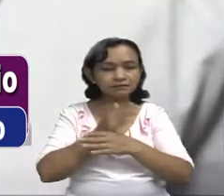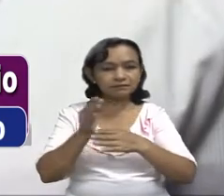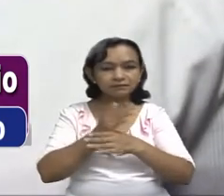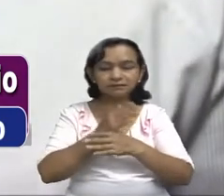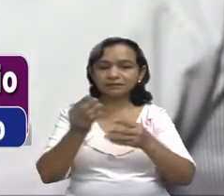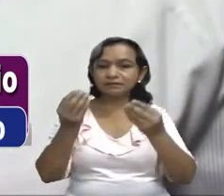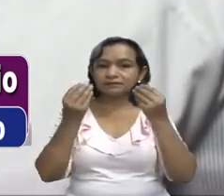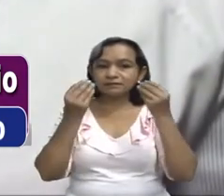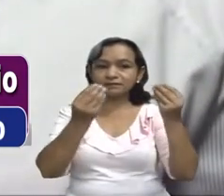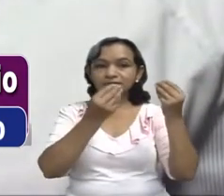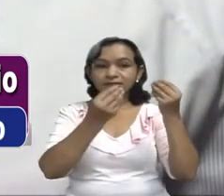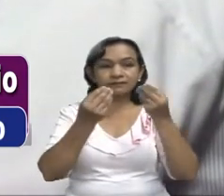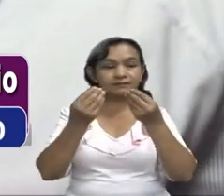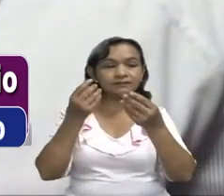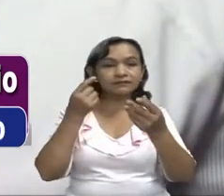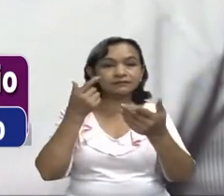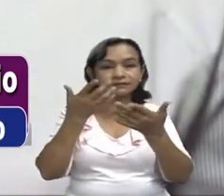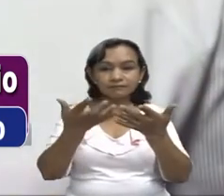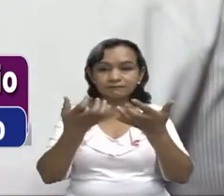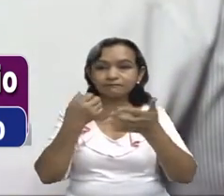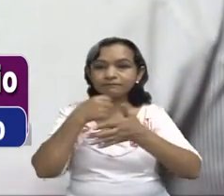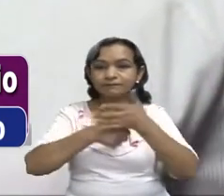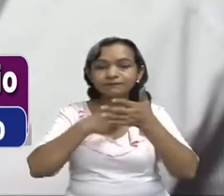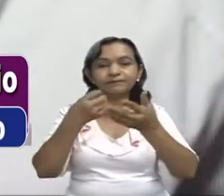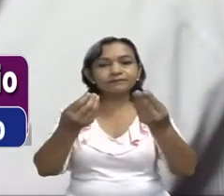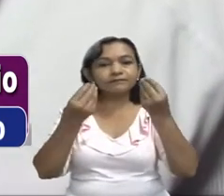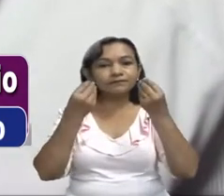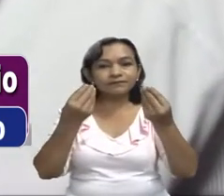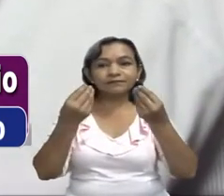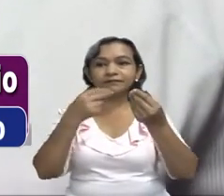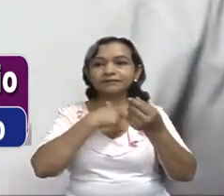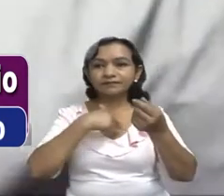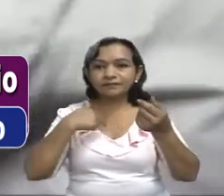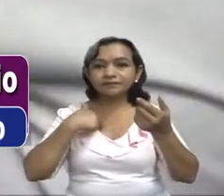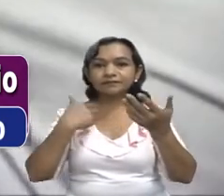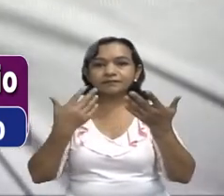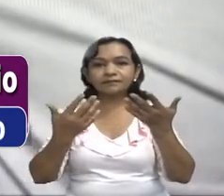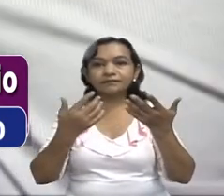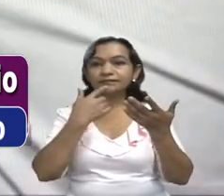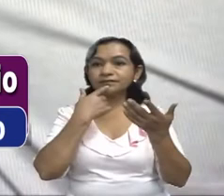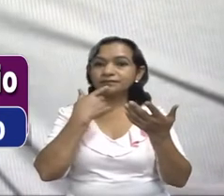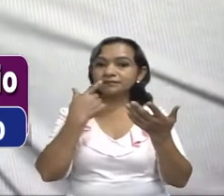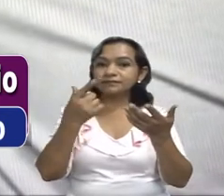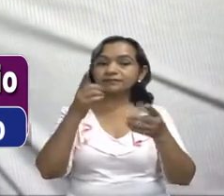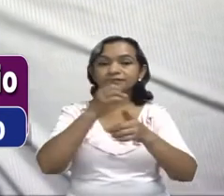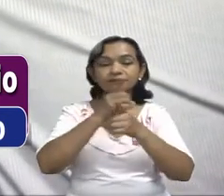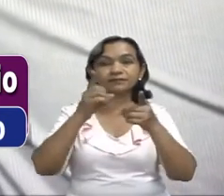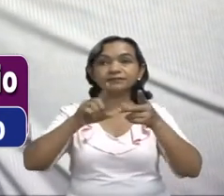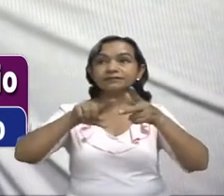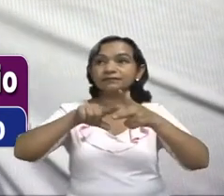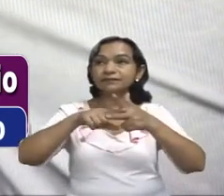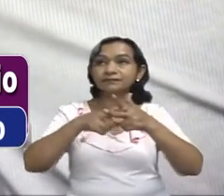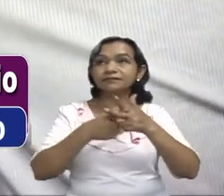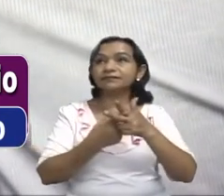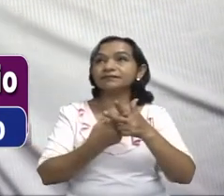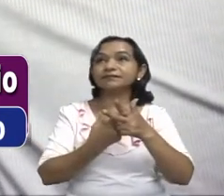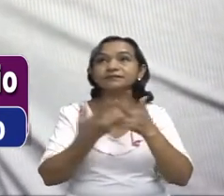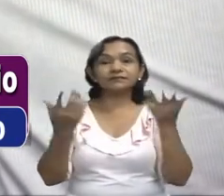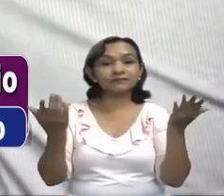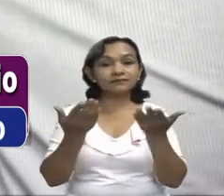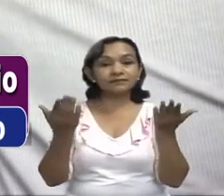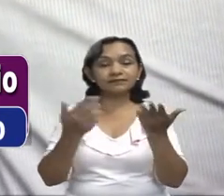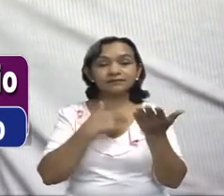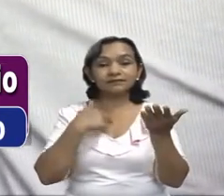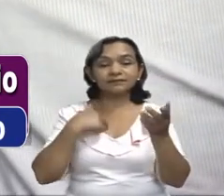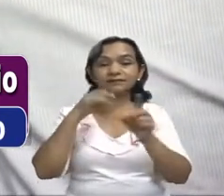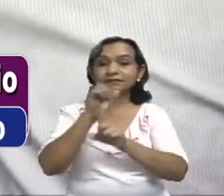¿verdad? Es decir, los retos fueron muchos. Habría que decir que, para empezar, ¿sí? Como ¿sí? en la